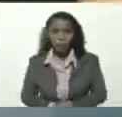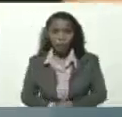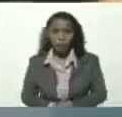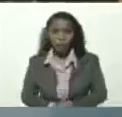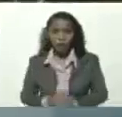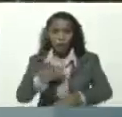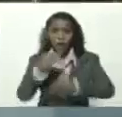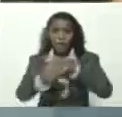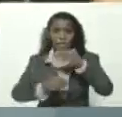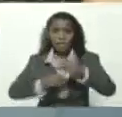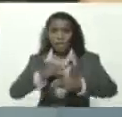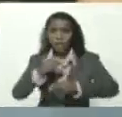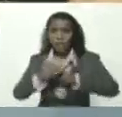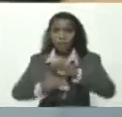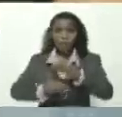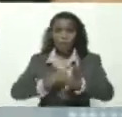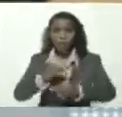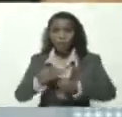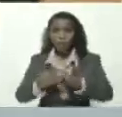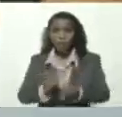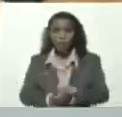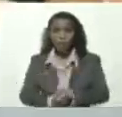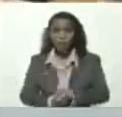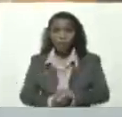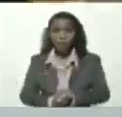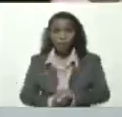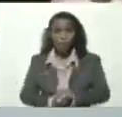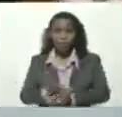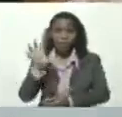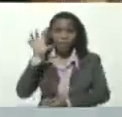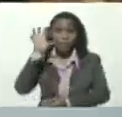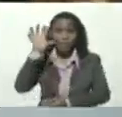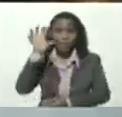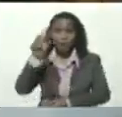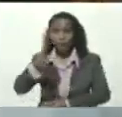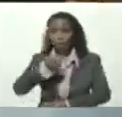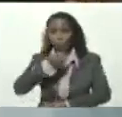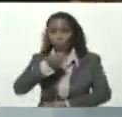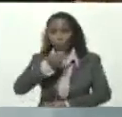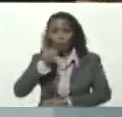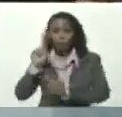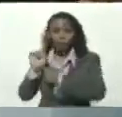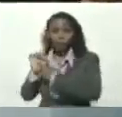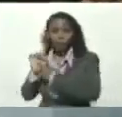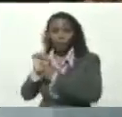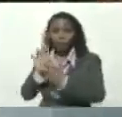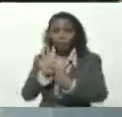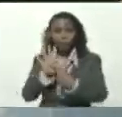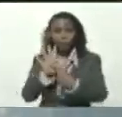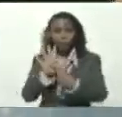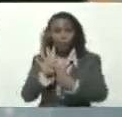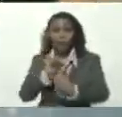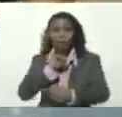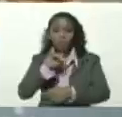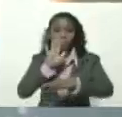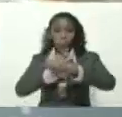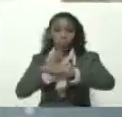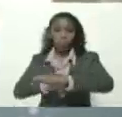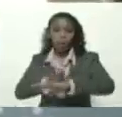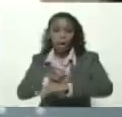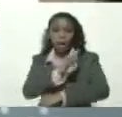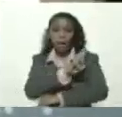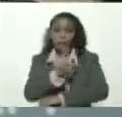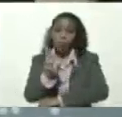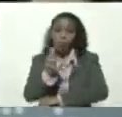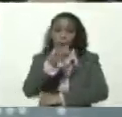hizo una, dio al país una locución donde reveló, informó a la República,